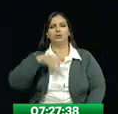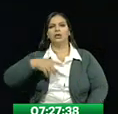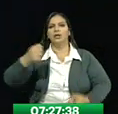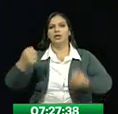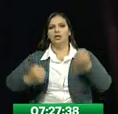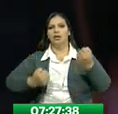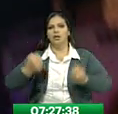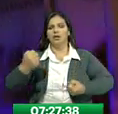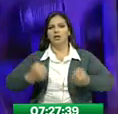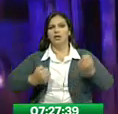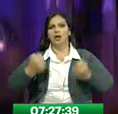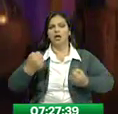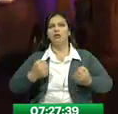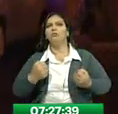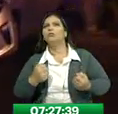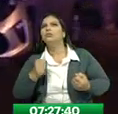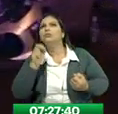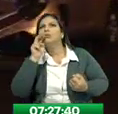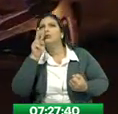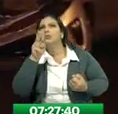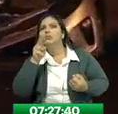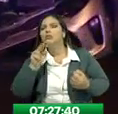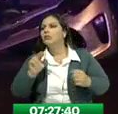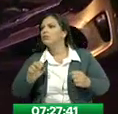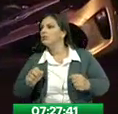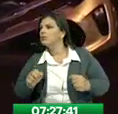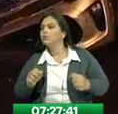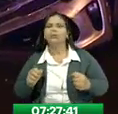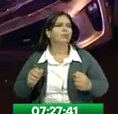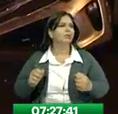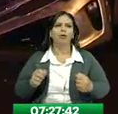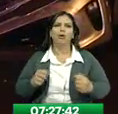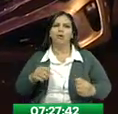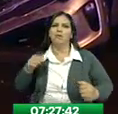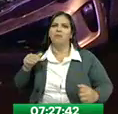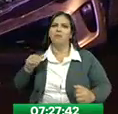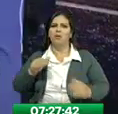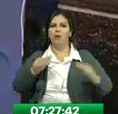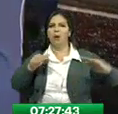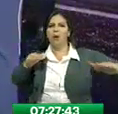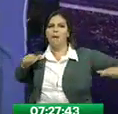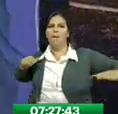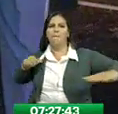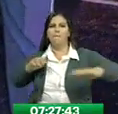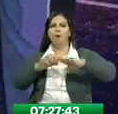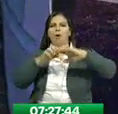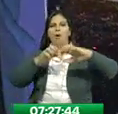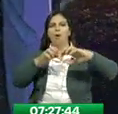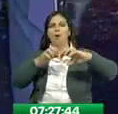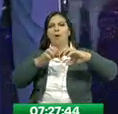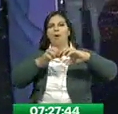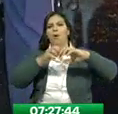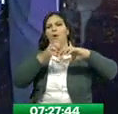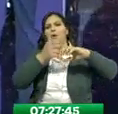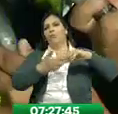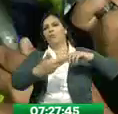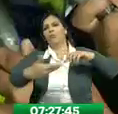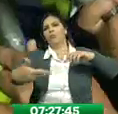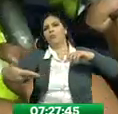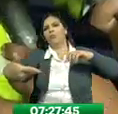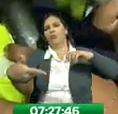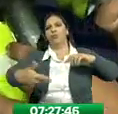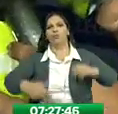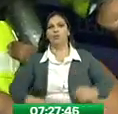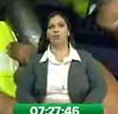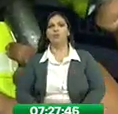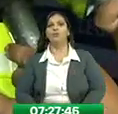velocidad que van los dos, pues hay un impacto fuerte, lo cual viene a parar un vehículo a 20 metros de la prolongación de la calle